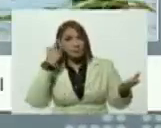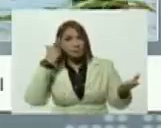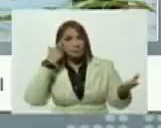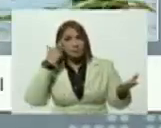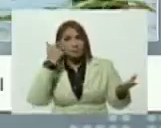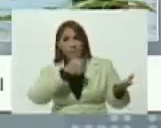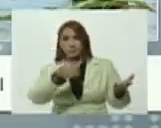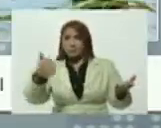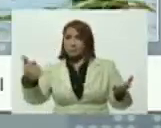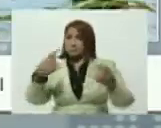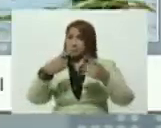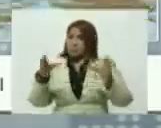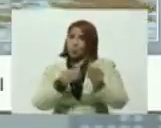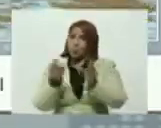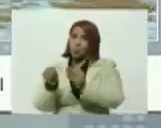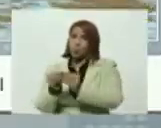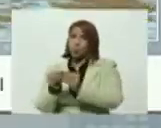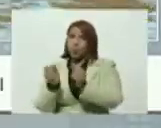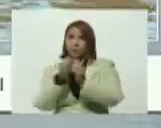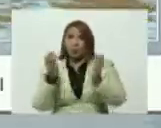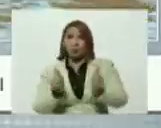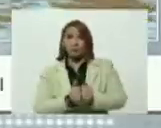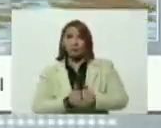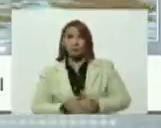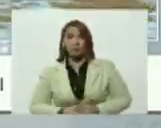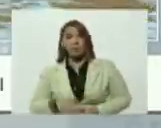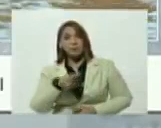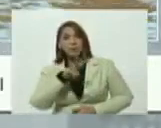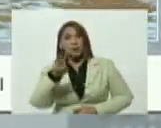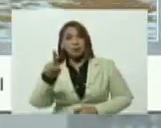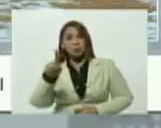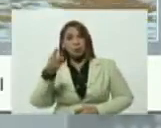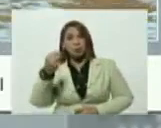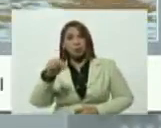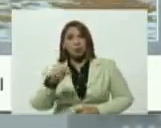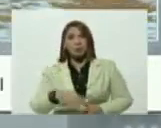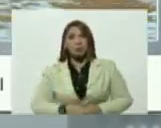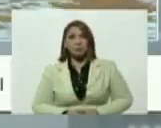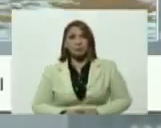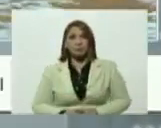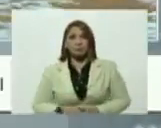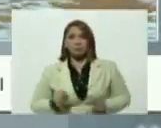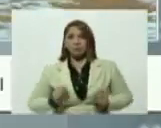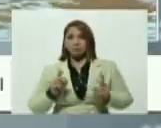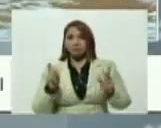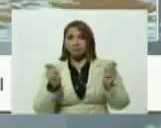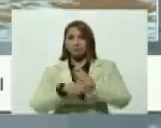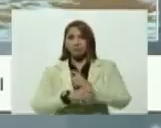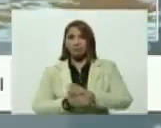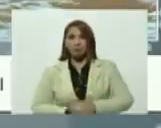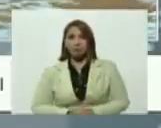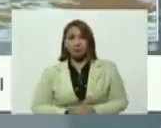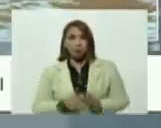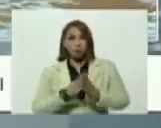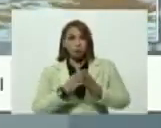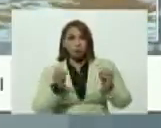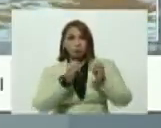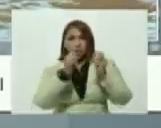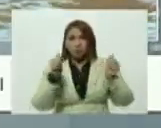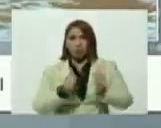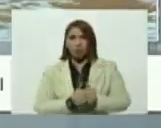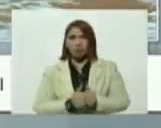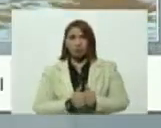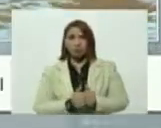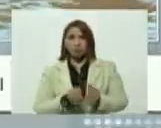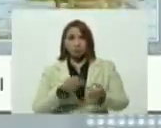cada quien saque sus conclusiones en Anzoátegui. El 21 de noviembre tiene la oportunidad de cambiar todo en Anzoátegui. Ya ustedes